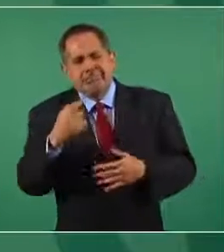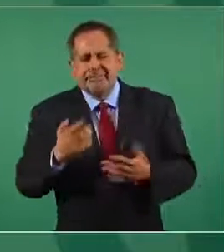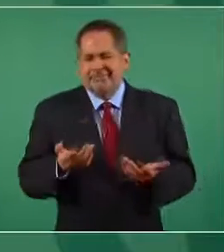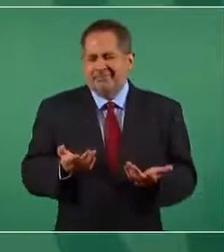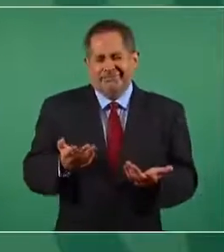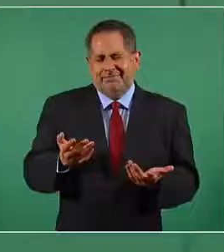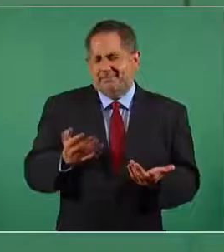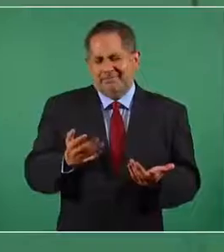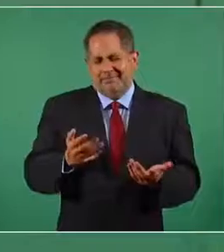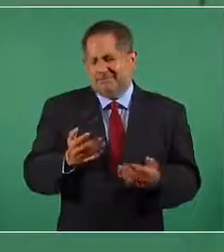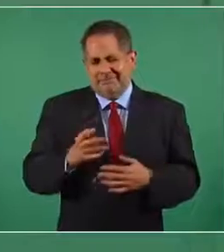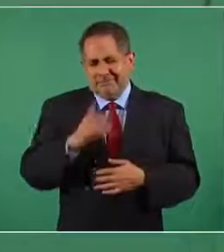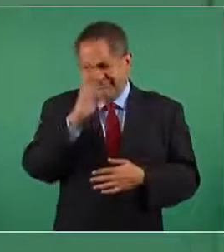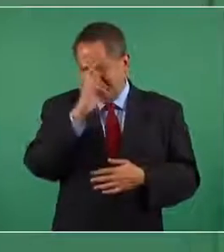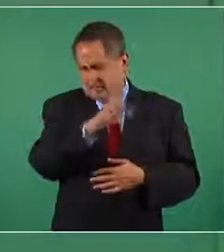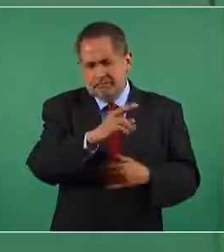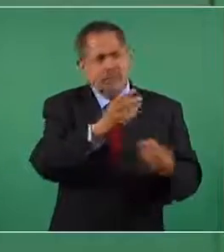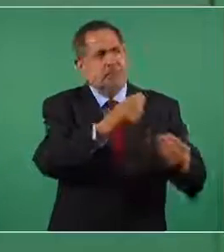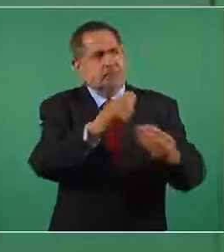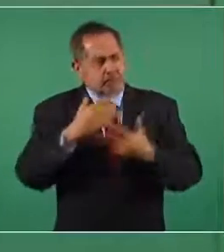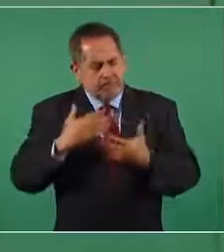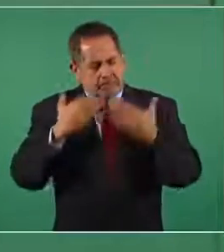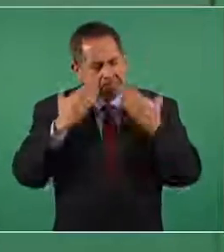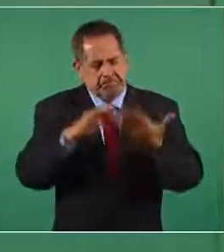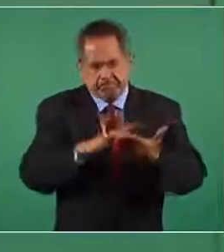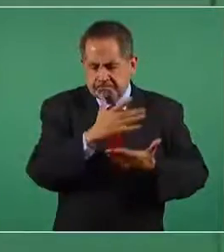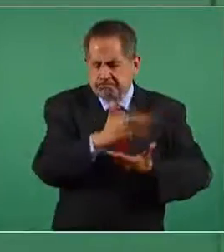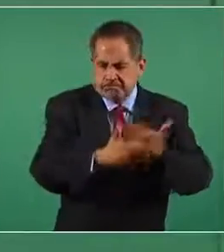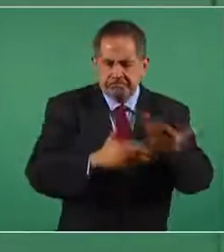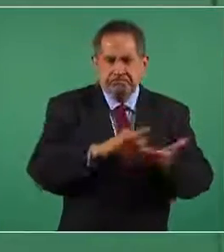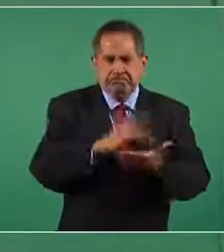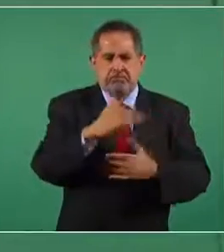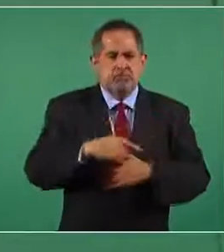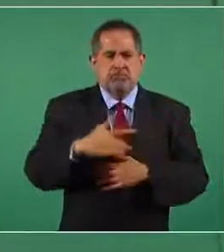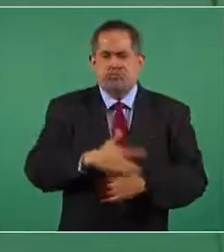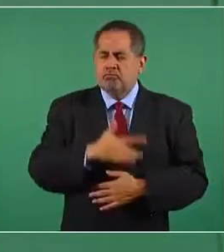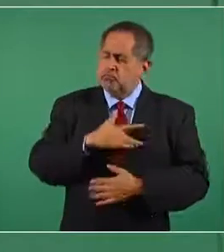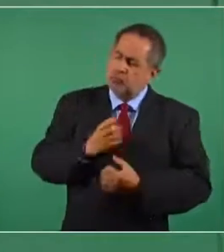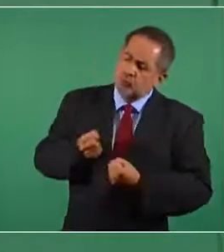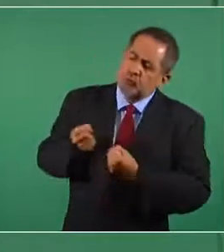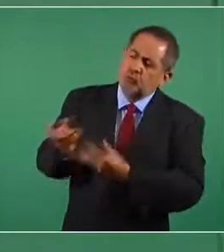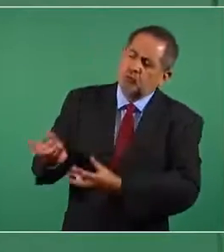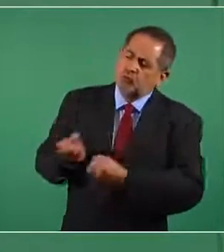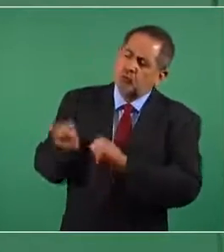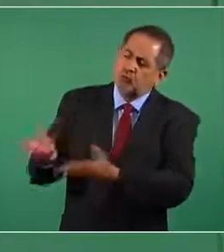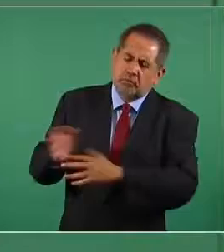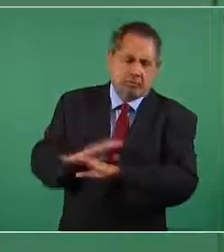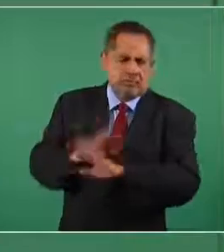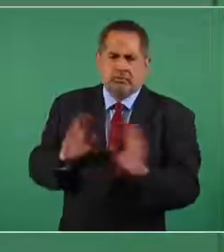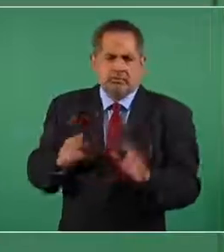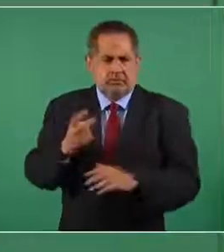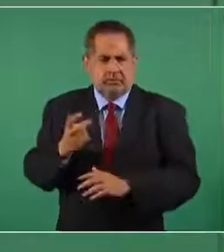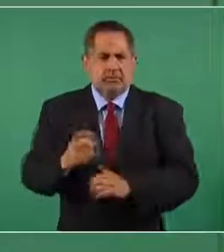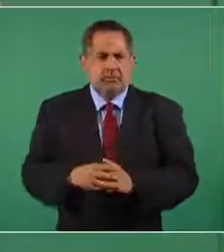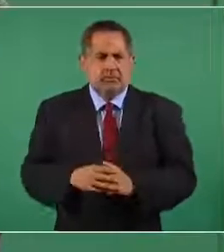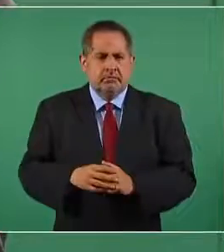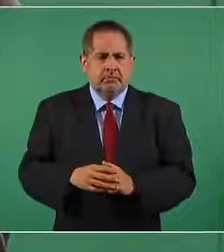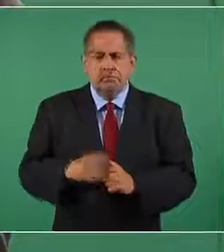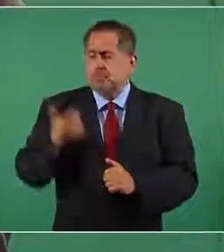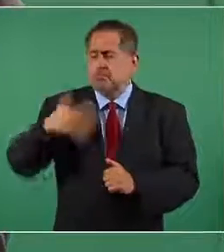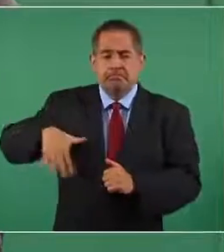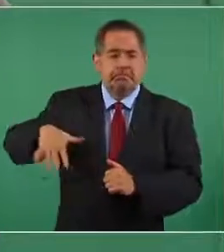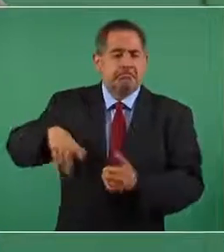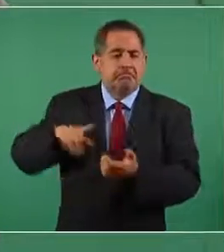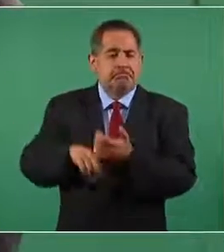qué vienen las vacunas, o por lo general son donativos. Pero como lo